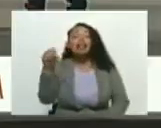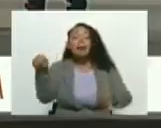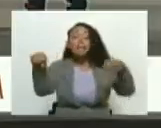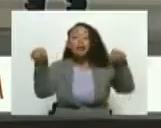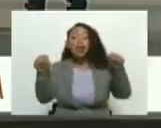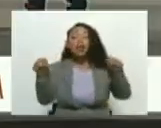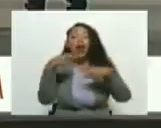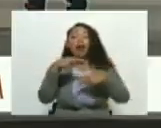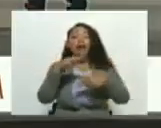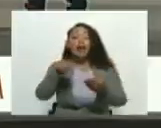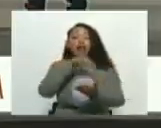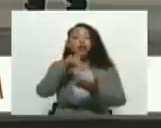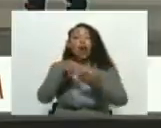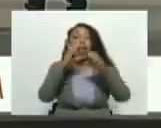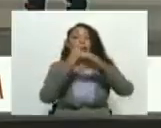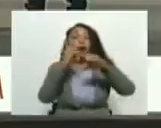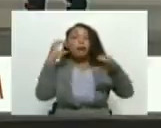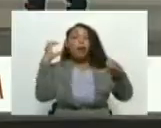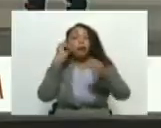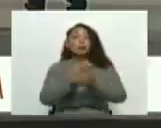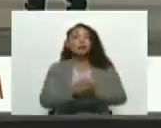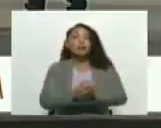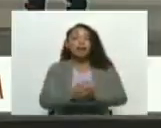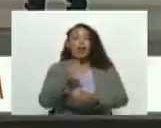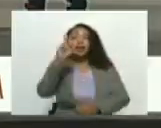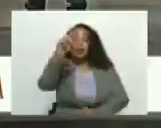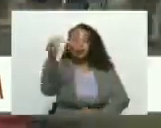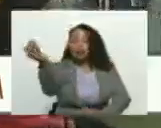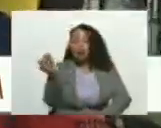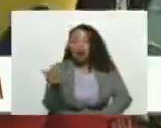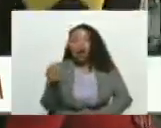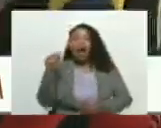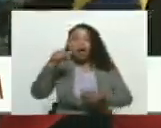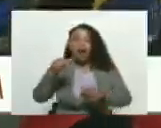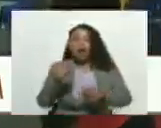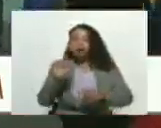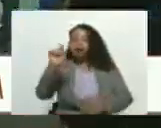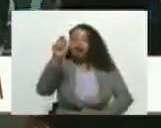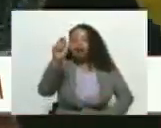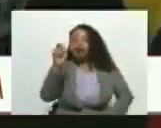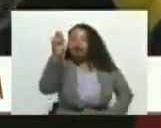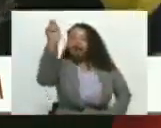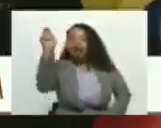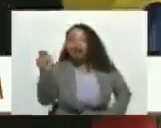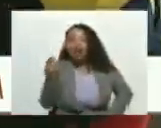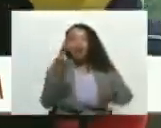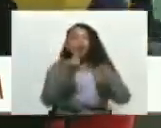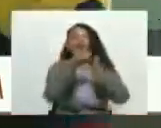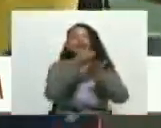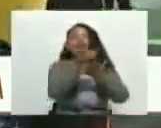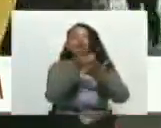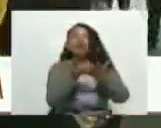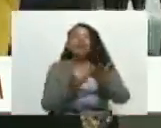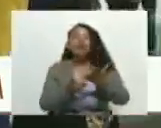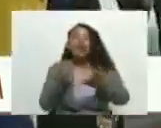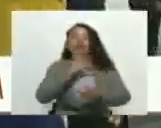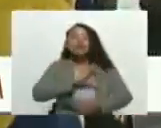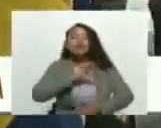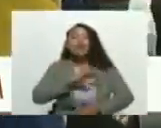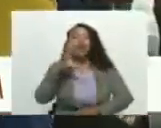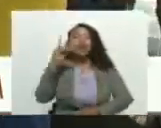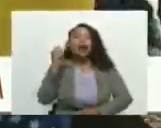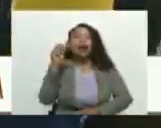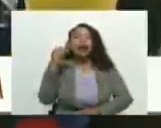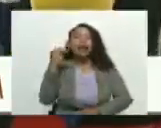nivel nacional a todos los transportistas, también tenga la amabilidad de entregarle los documentos al señor Daniel Solórzano